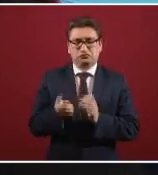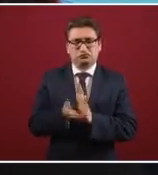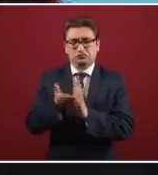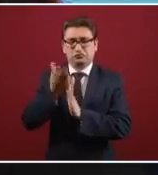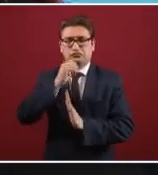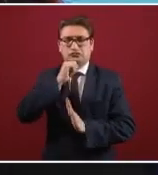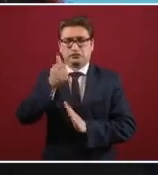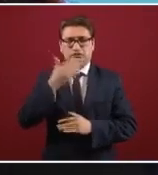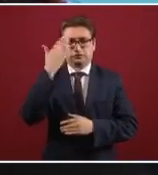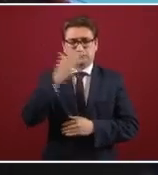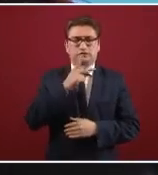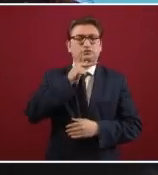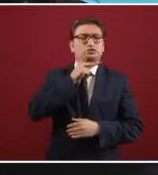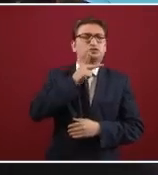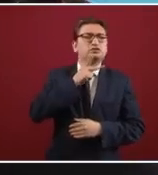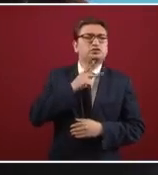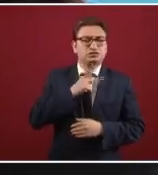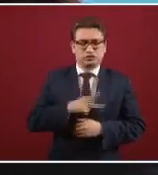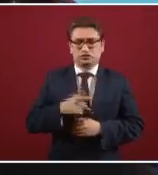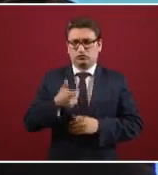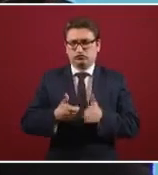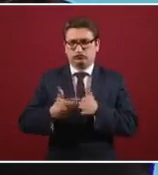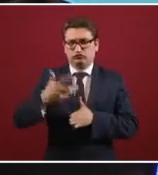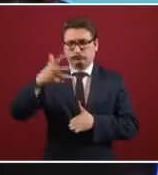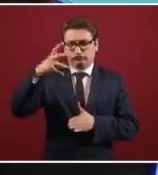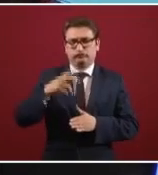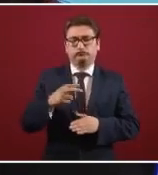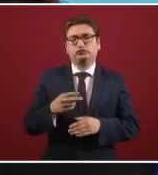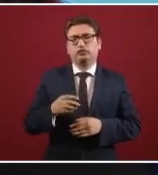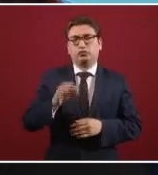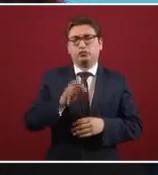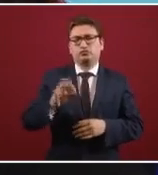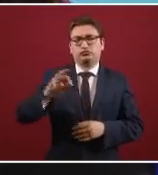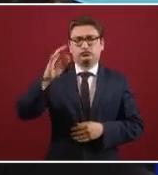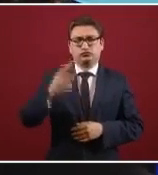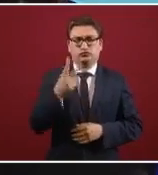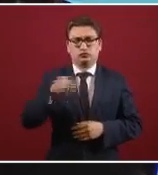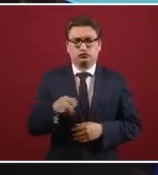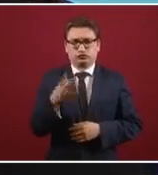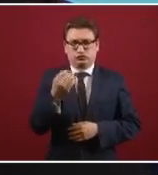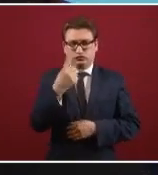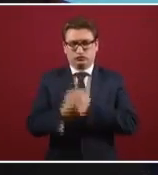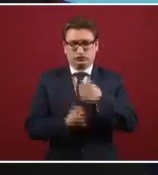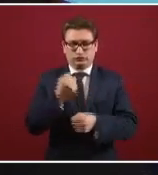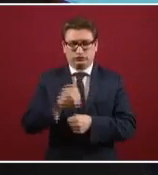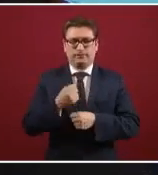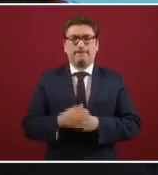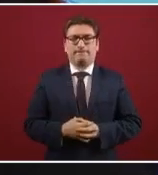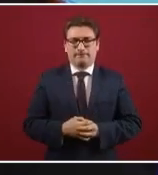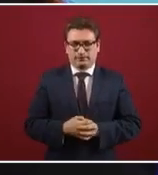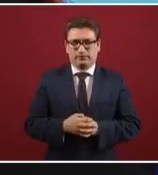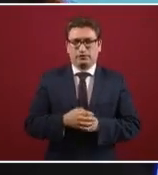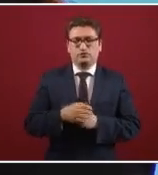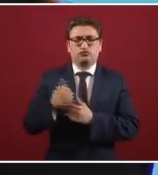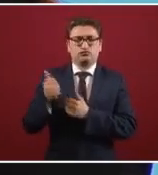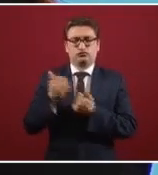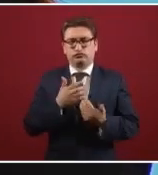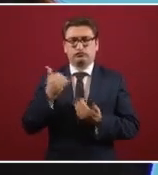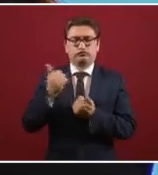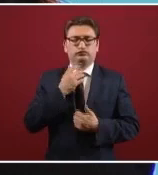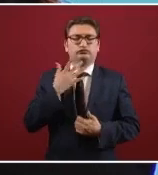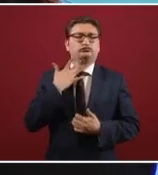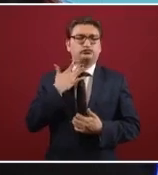interna de petrolíferos que aumenta tasas del 2.9 por ciento anual las importaciones de petrolíferos